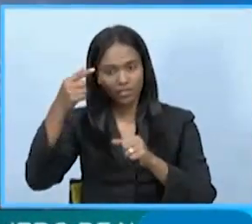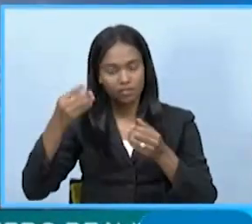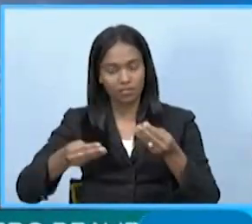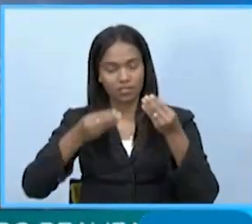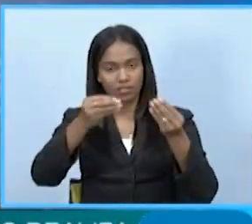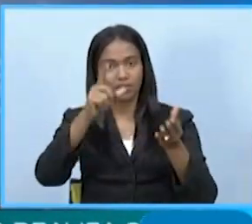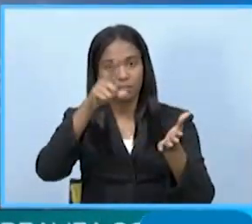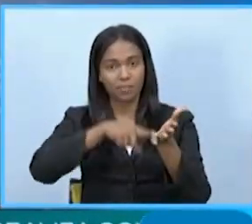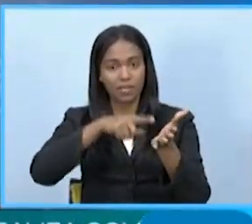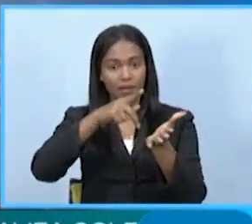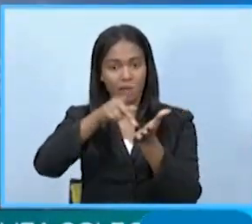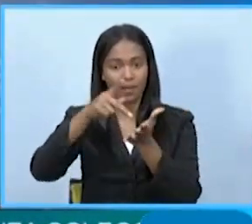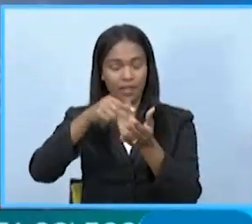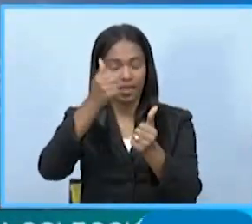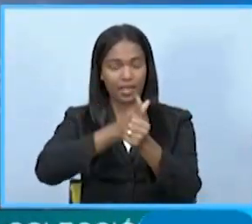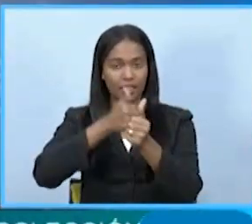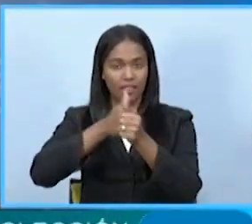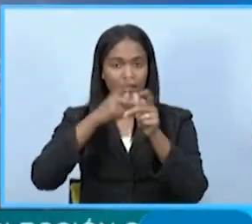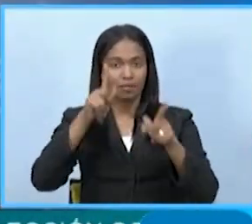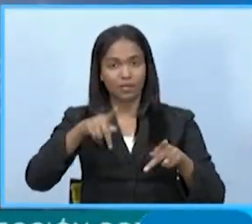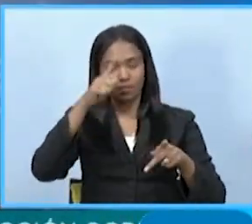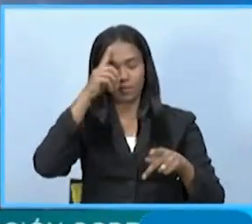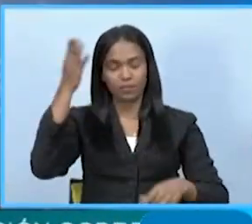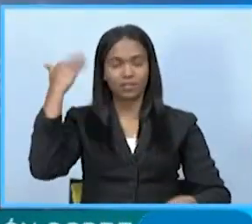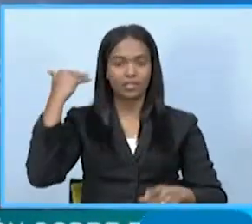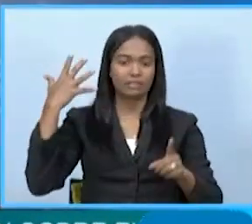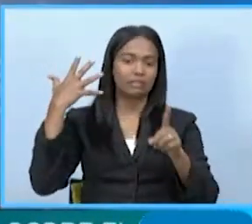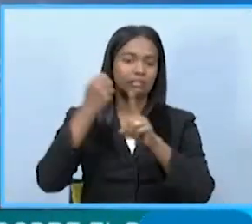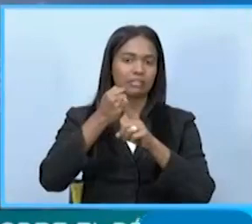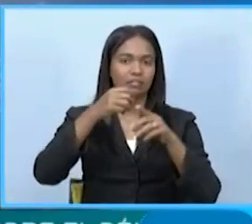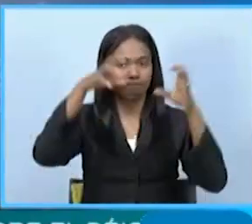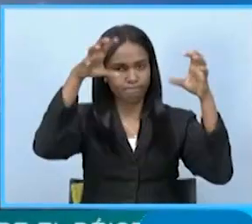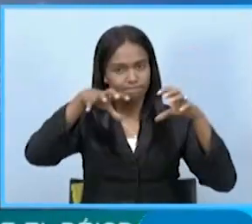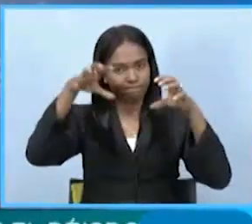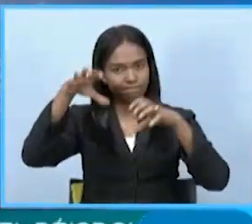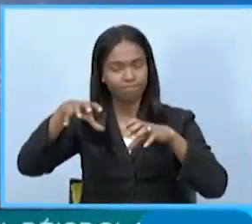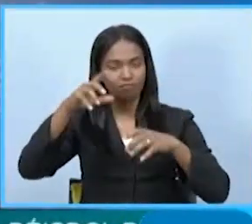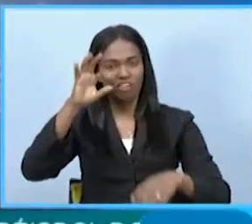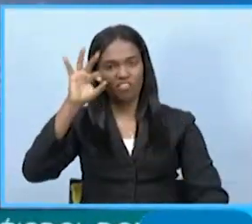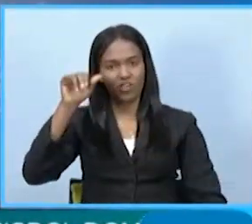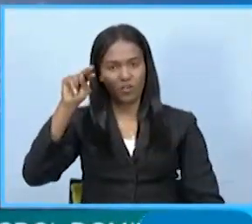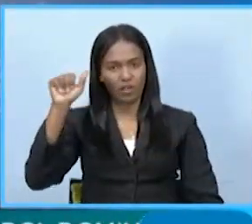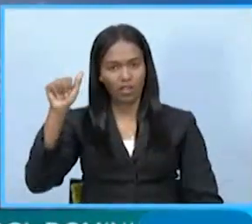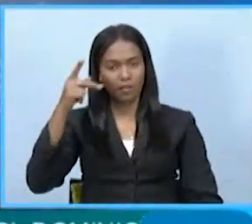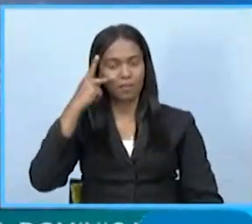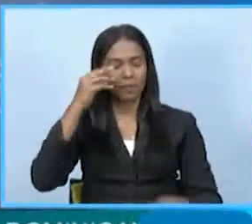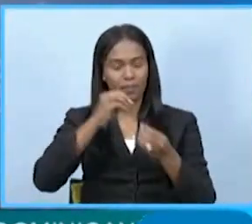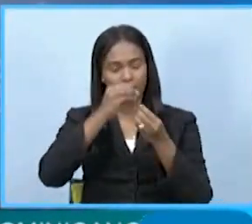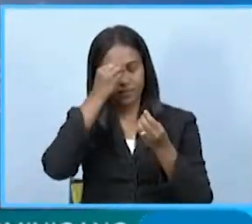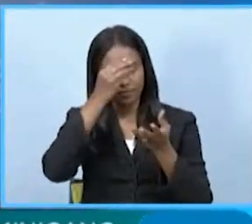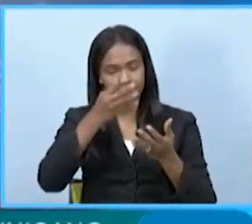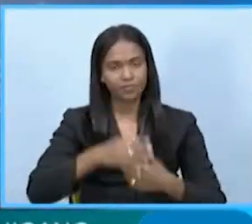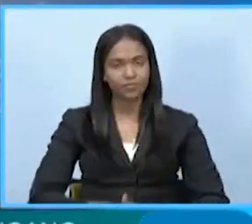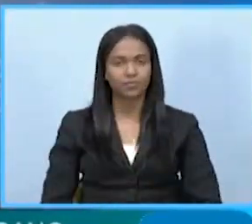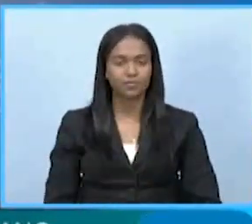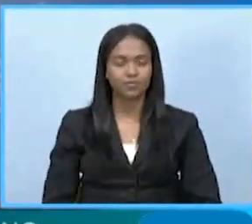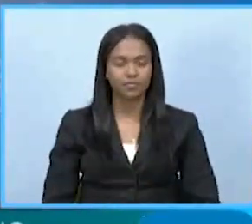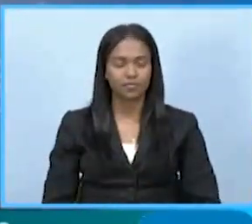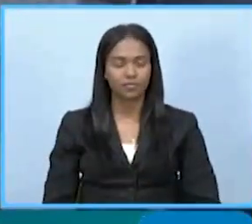entregar 1,000 pesos por tarea afectada por el pasado fenómeno atmosférico Fiona. Willy Peguero nos cuenta los